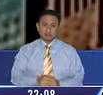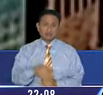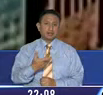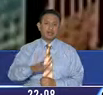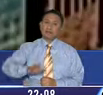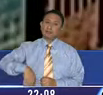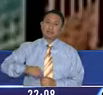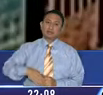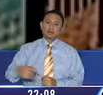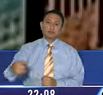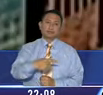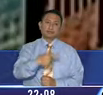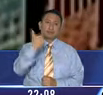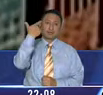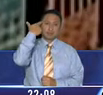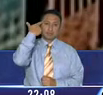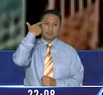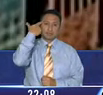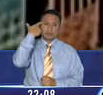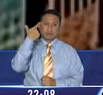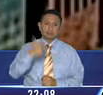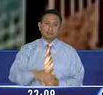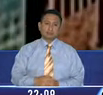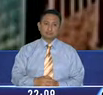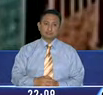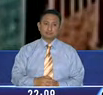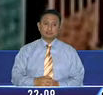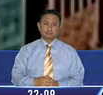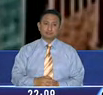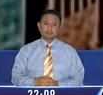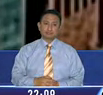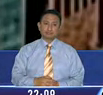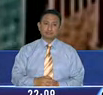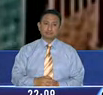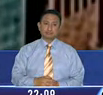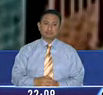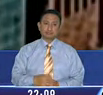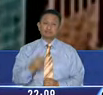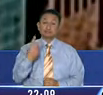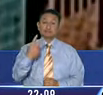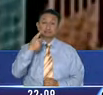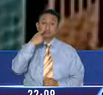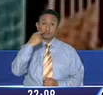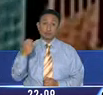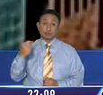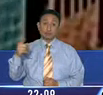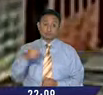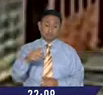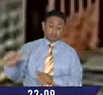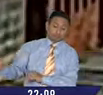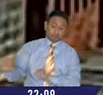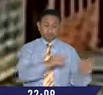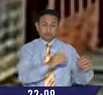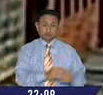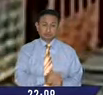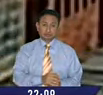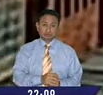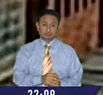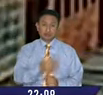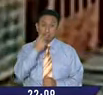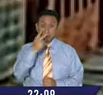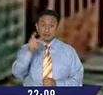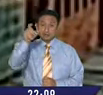de los choque por detrás. Violentados, los dos hombres son arrojados en la calle, mientras ven cómo los malhechores se llevan